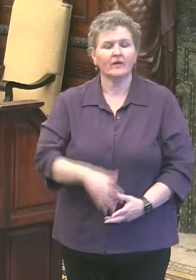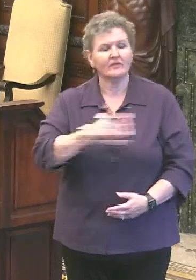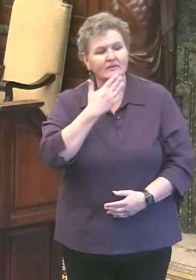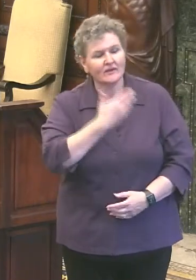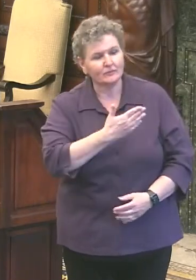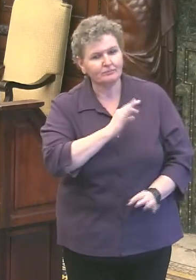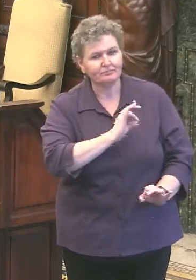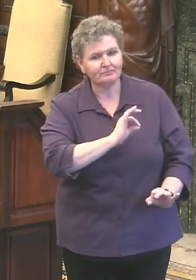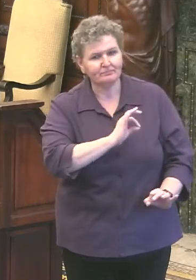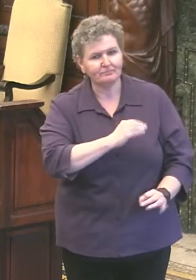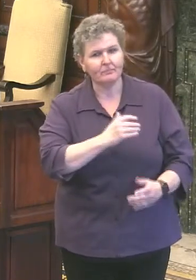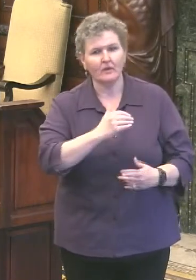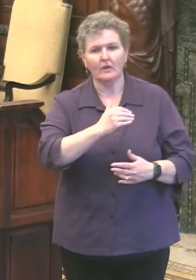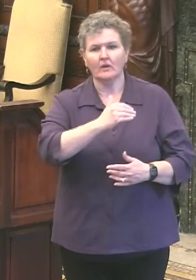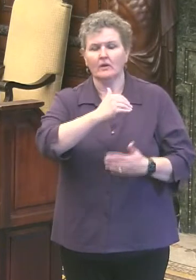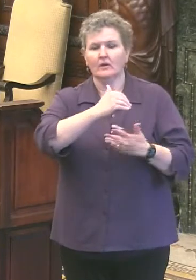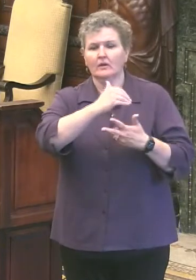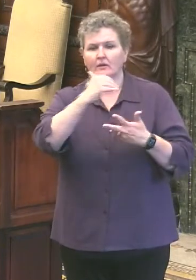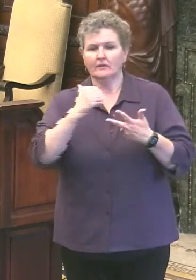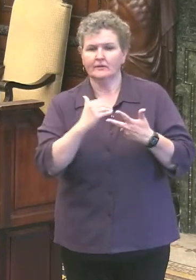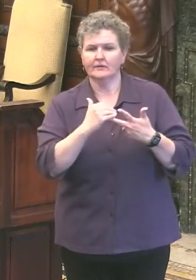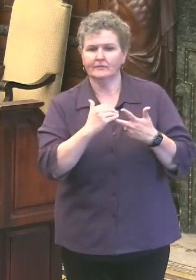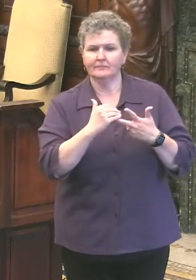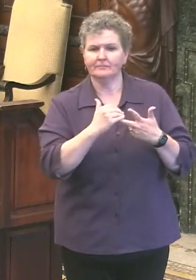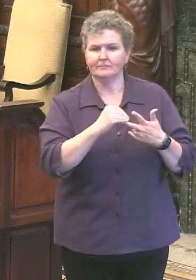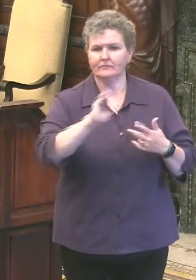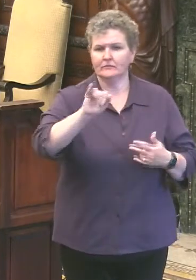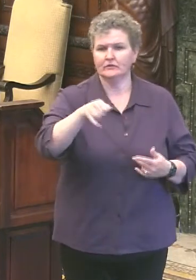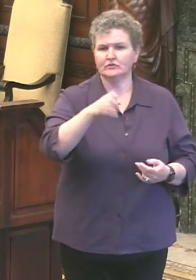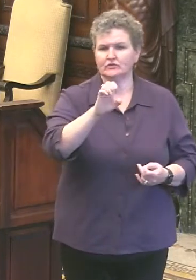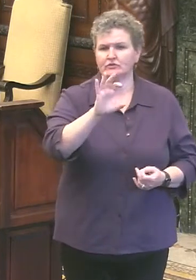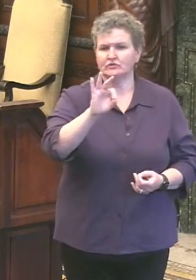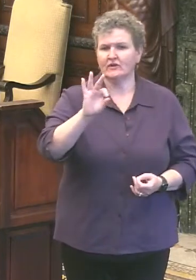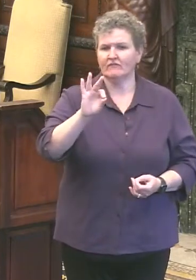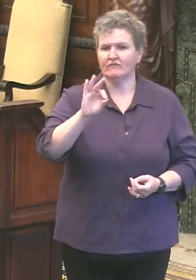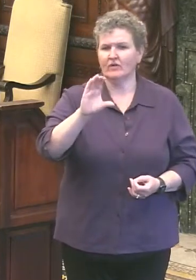you, Armando. And now let's go on to Jeff Cole of Fox